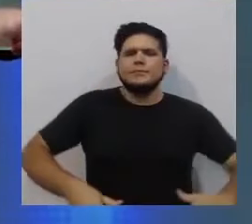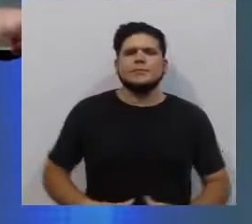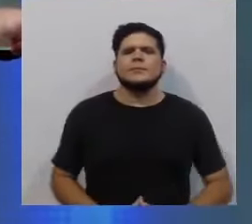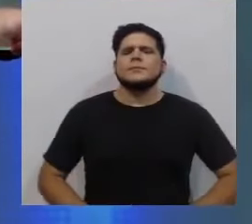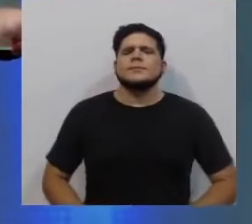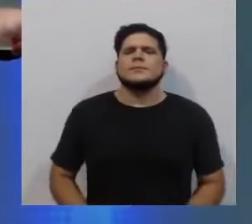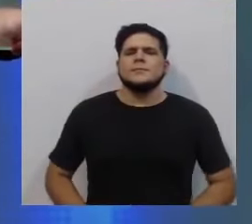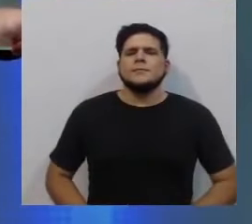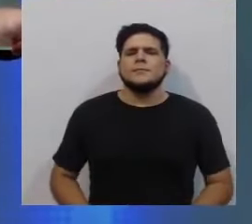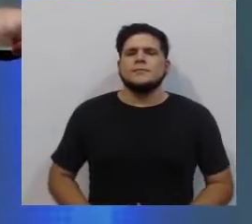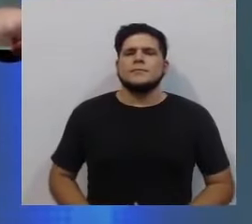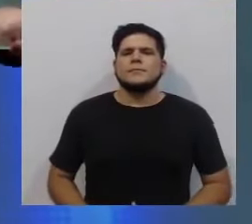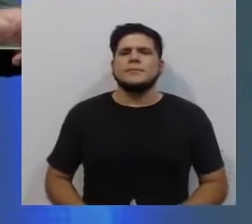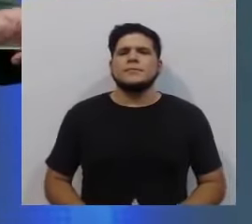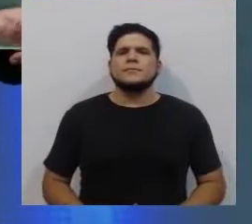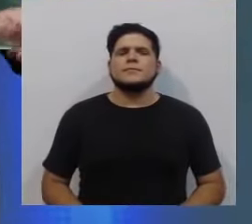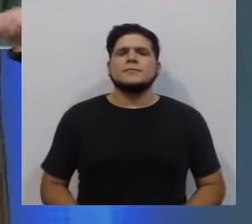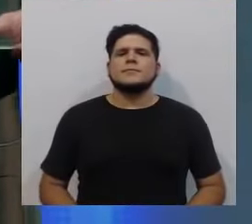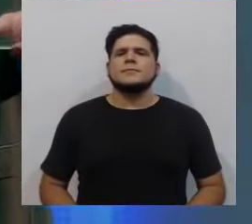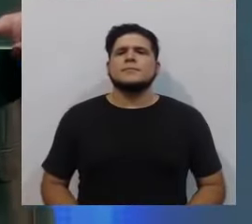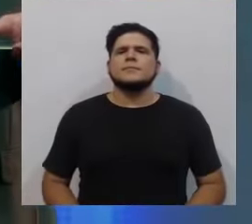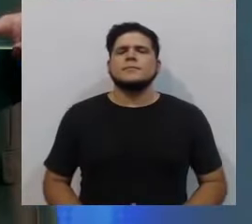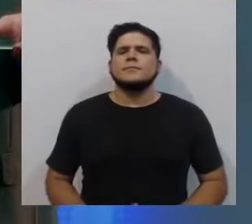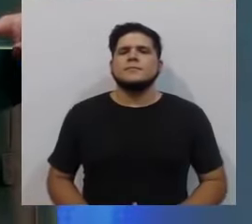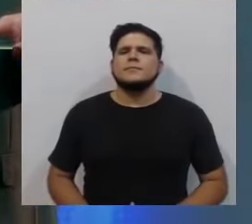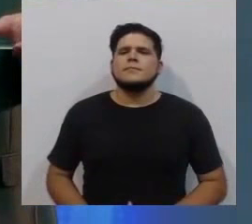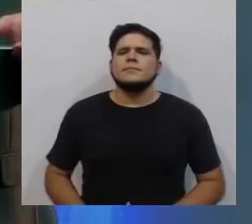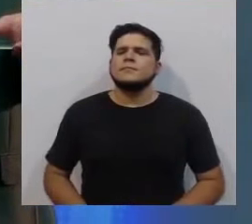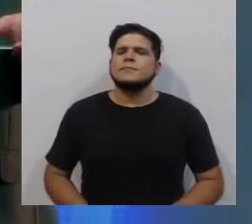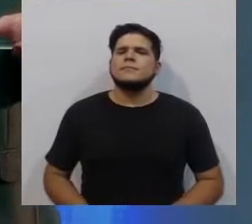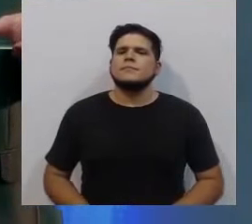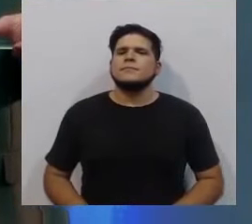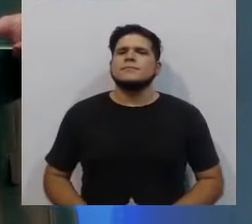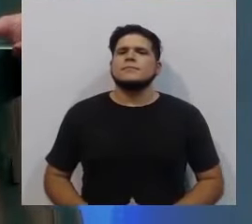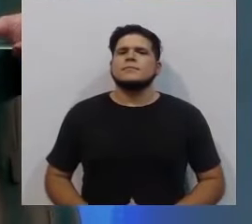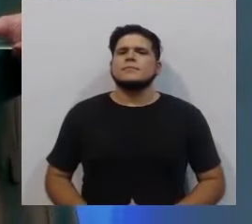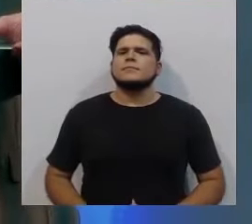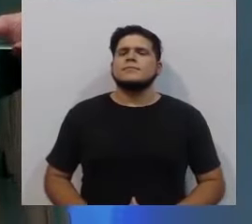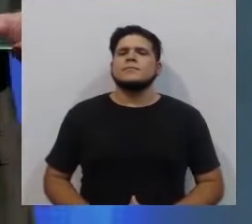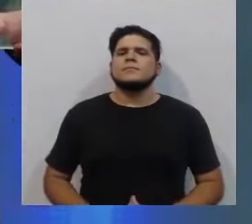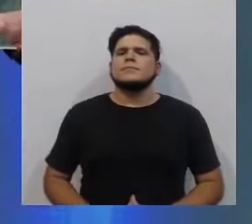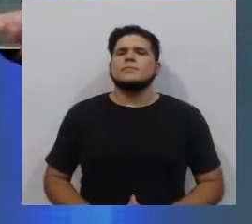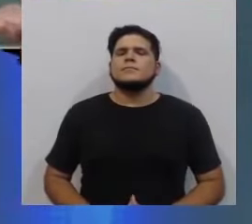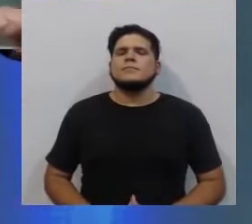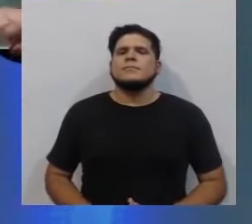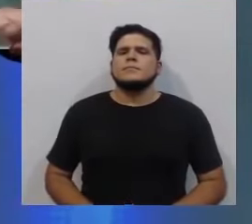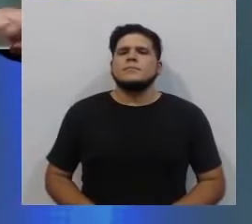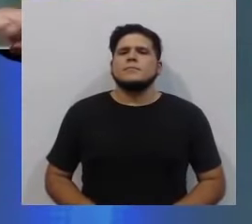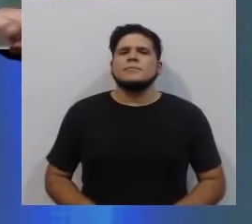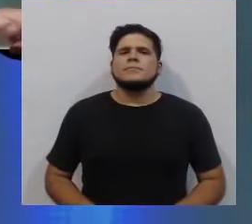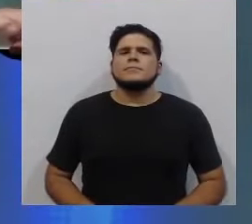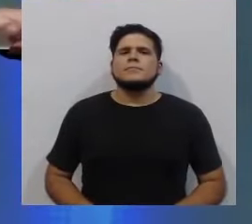dios esa es la mente espiritual declaré les dije